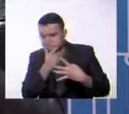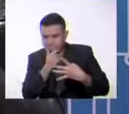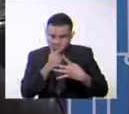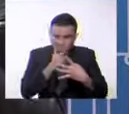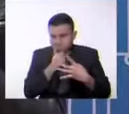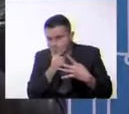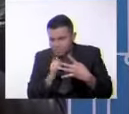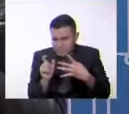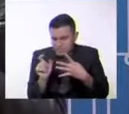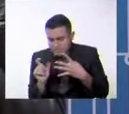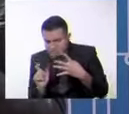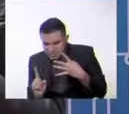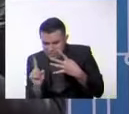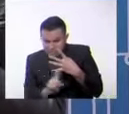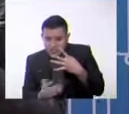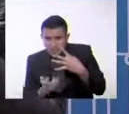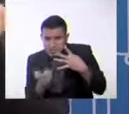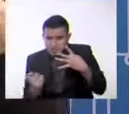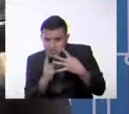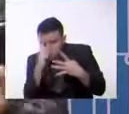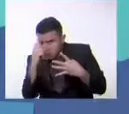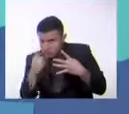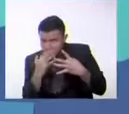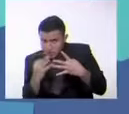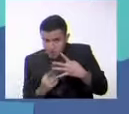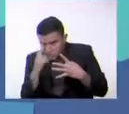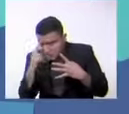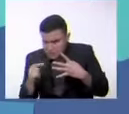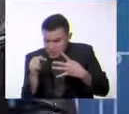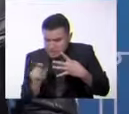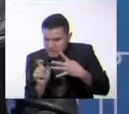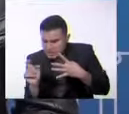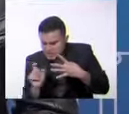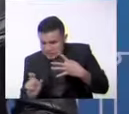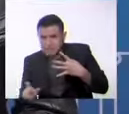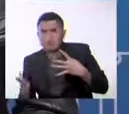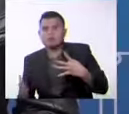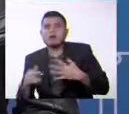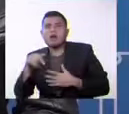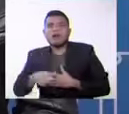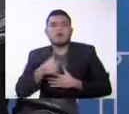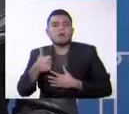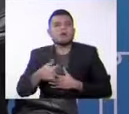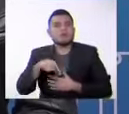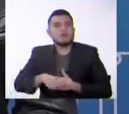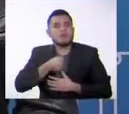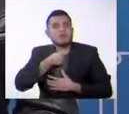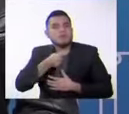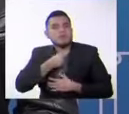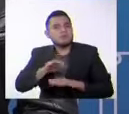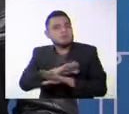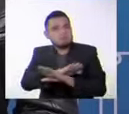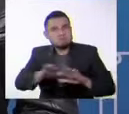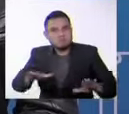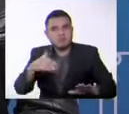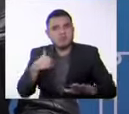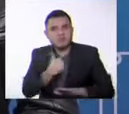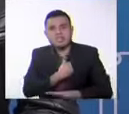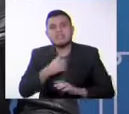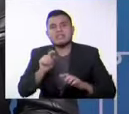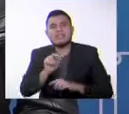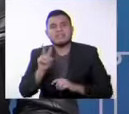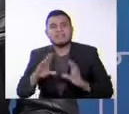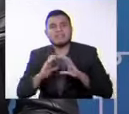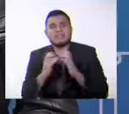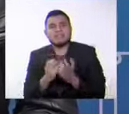palabras son las que cambian también la intención de ese párrafo. Con esta información nosotros damos por concluida la clase de